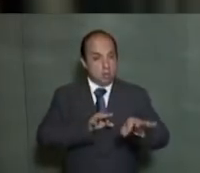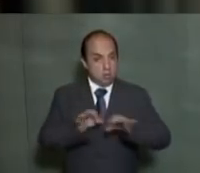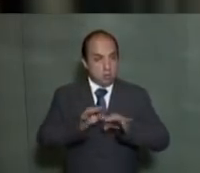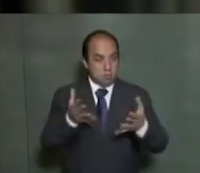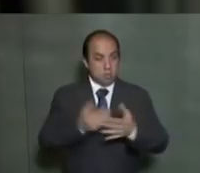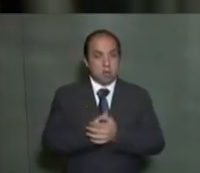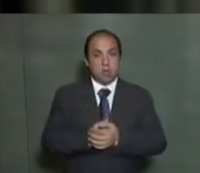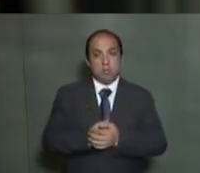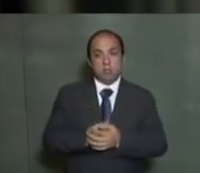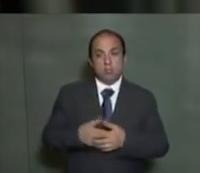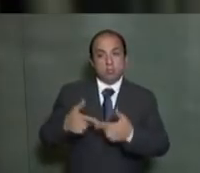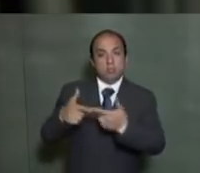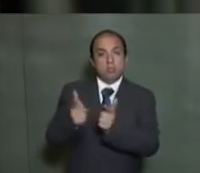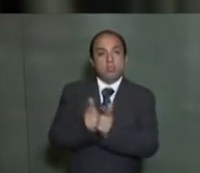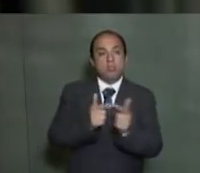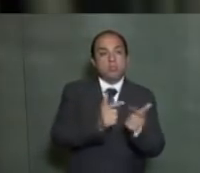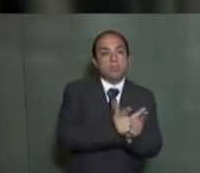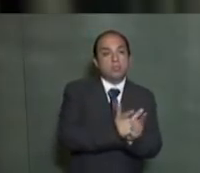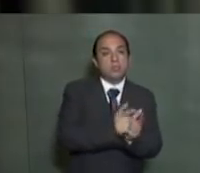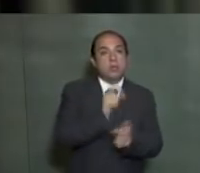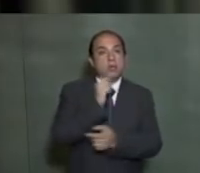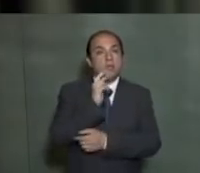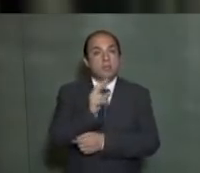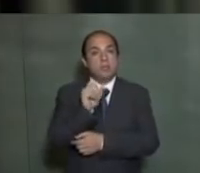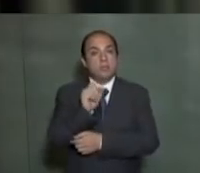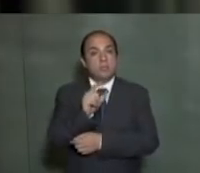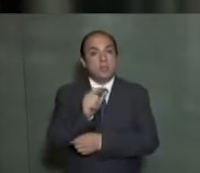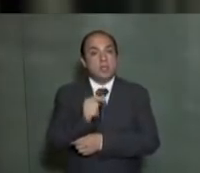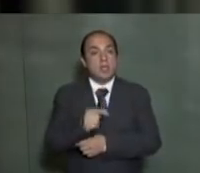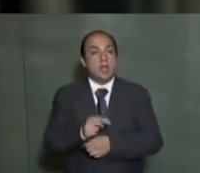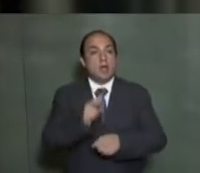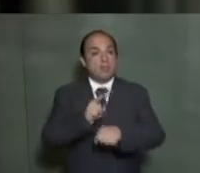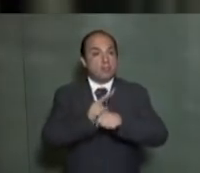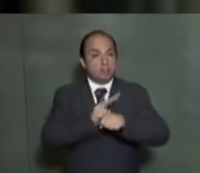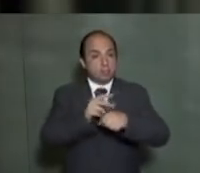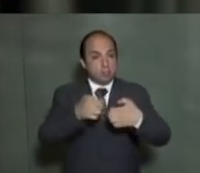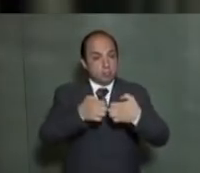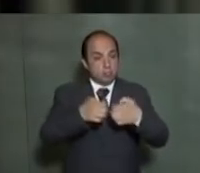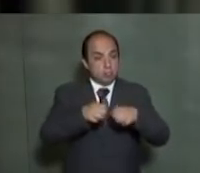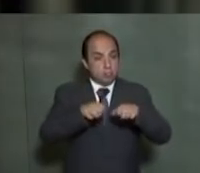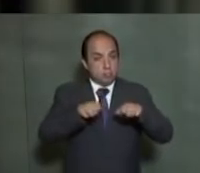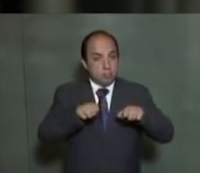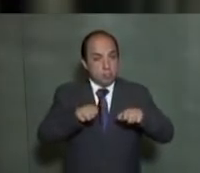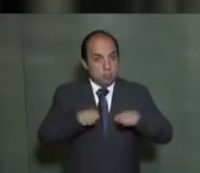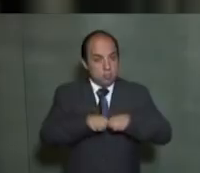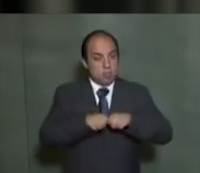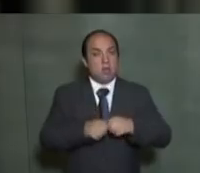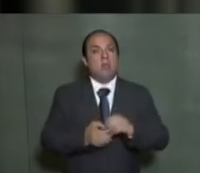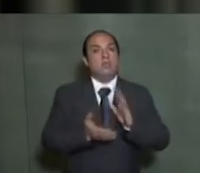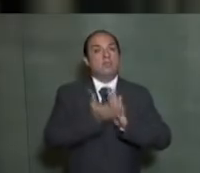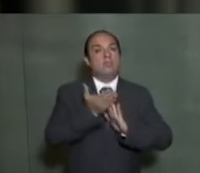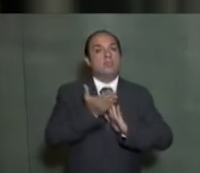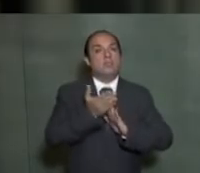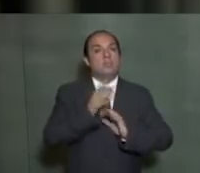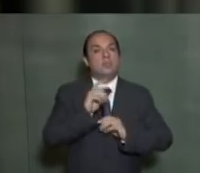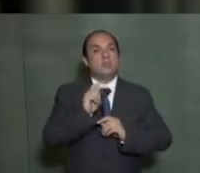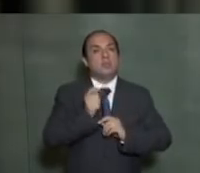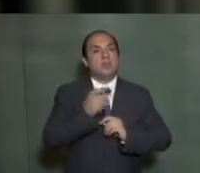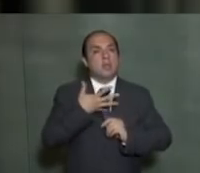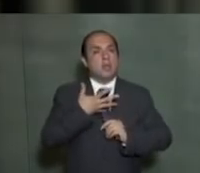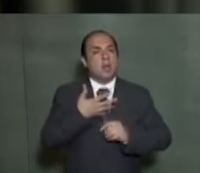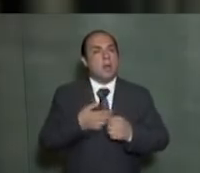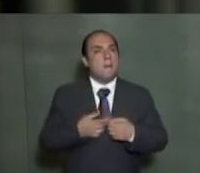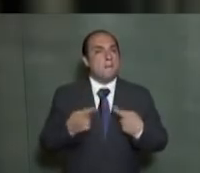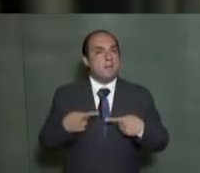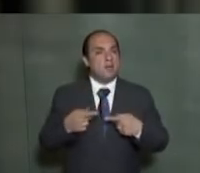por estas brigadas o los resultados del mismo es supervisado por un equipo consultivo, el cual se constituyó de manera